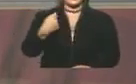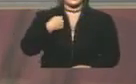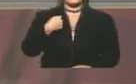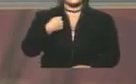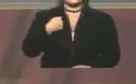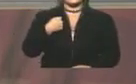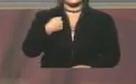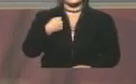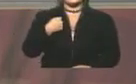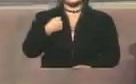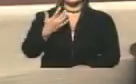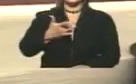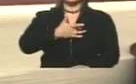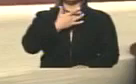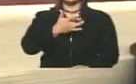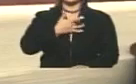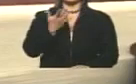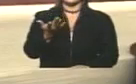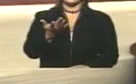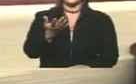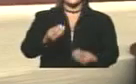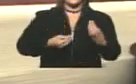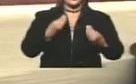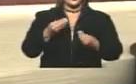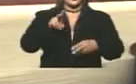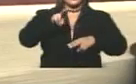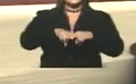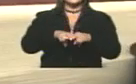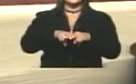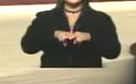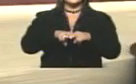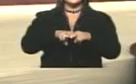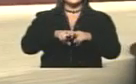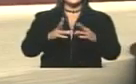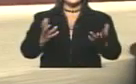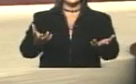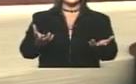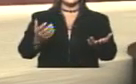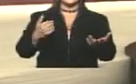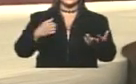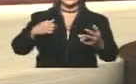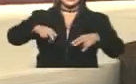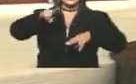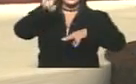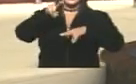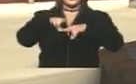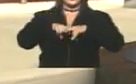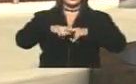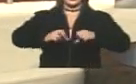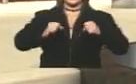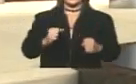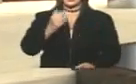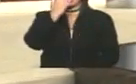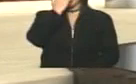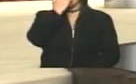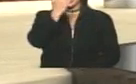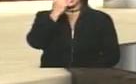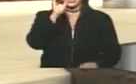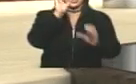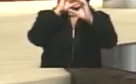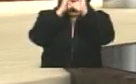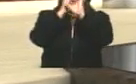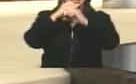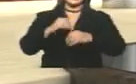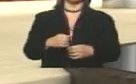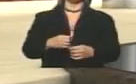me monte o me siente, ¿no? Que se ¿cómo me estás sentado mejor. Ahorita, estoy sentado con una recuerda postura, que yo no veo y necesito... Estoy con una postura más recta y viéndose a la cámara. Bueno, okay. Yo